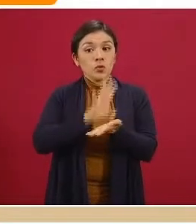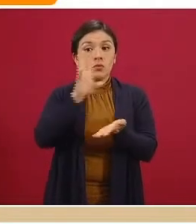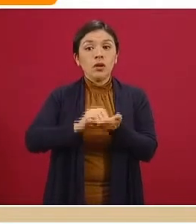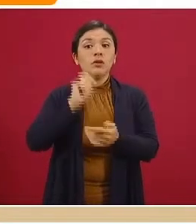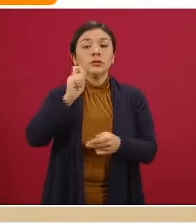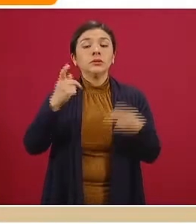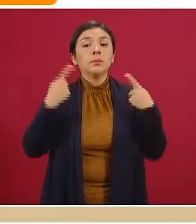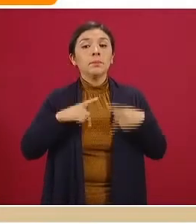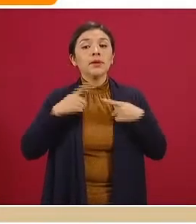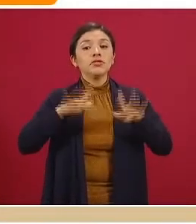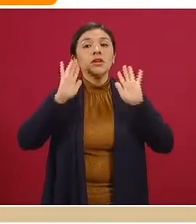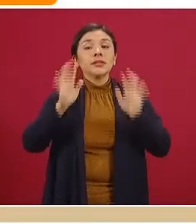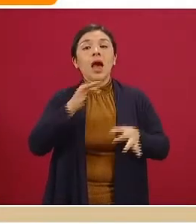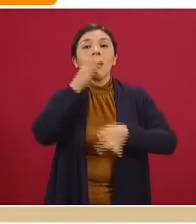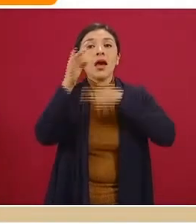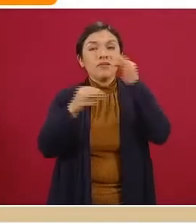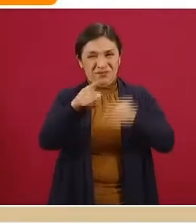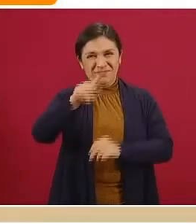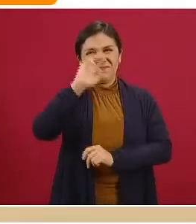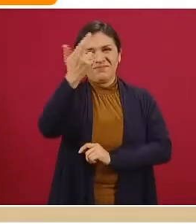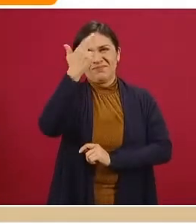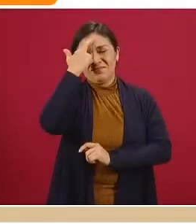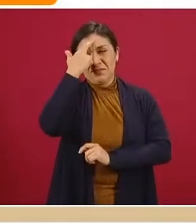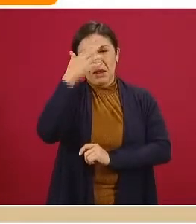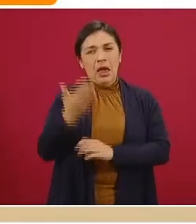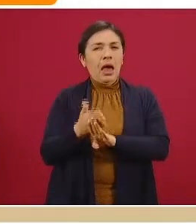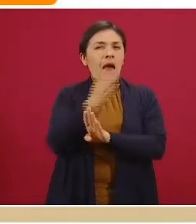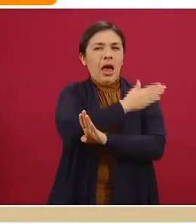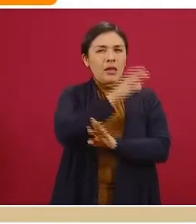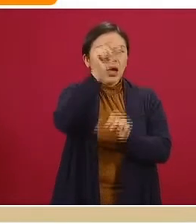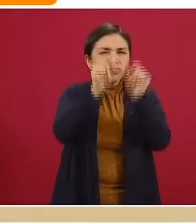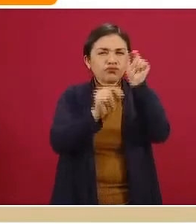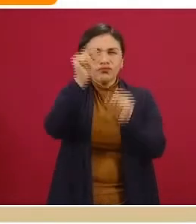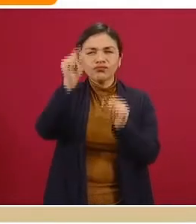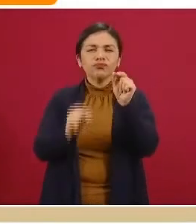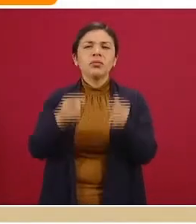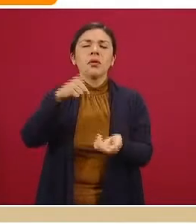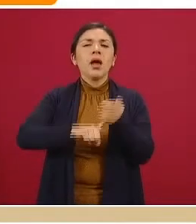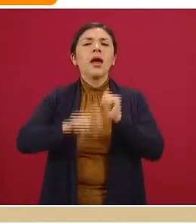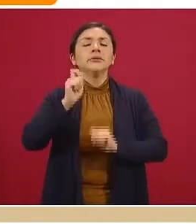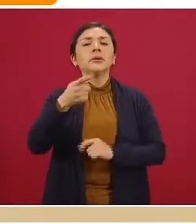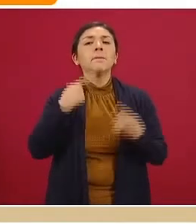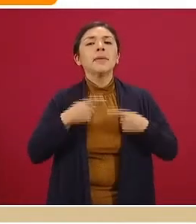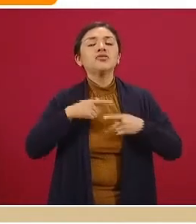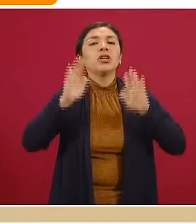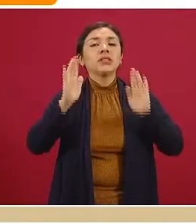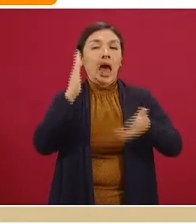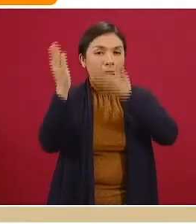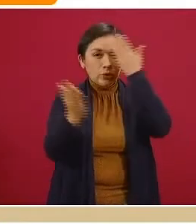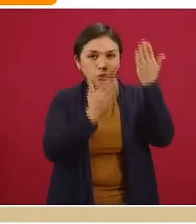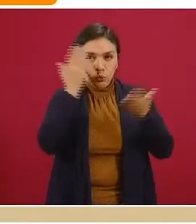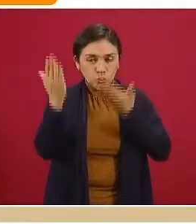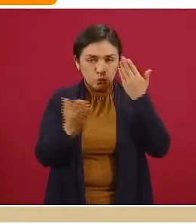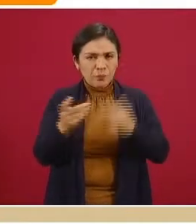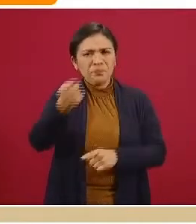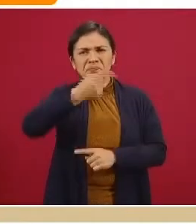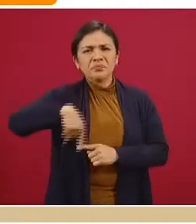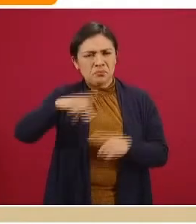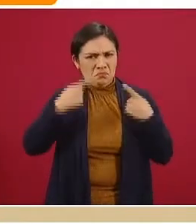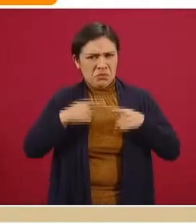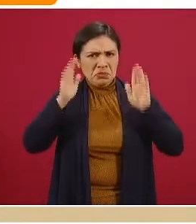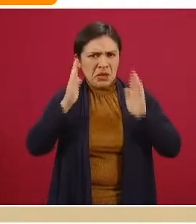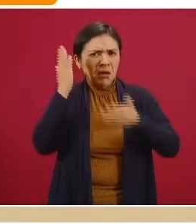personas notificadas. Si recuerdan, en las gráficas anteriores hablábamos de personas estudiadas. Y hablábamos de personas